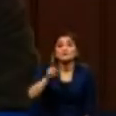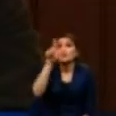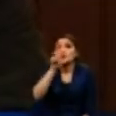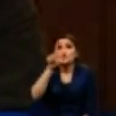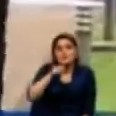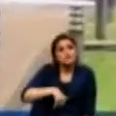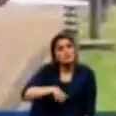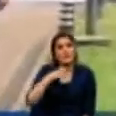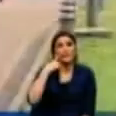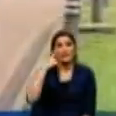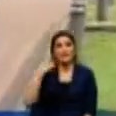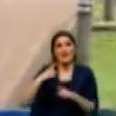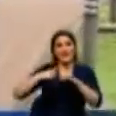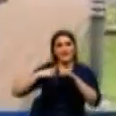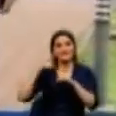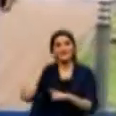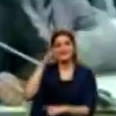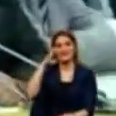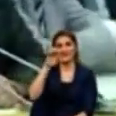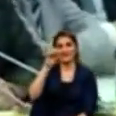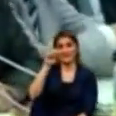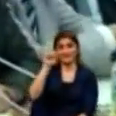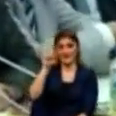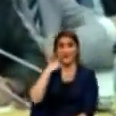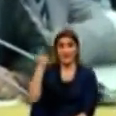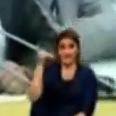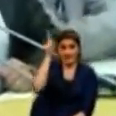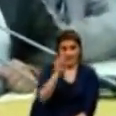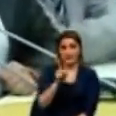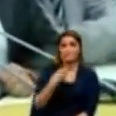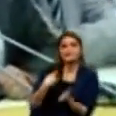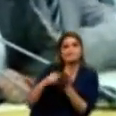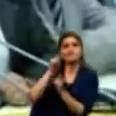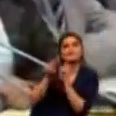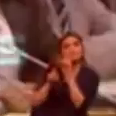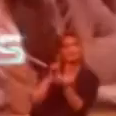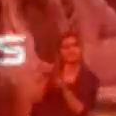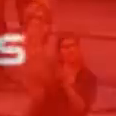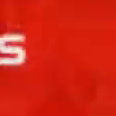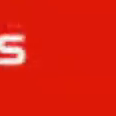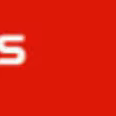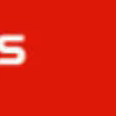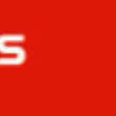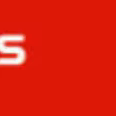al exministro del Interior, César Navas. En Quito, Daniela Valencia, 24 horas.